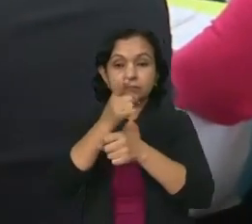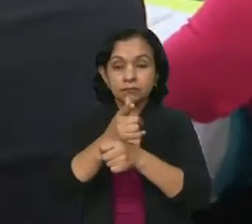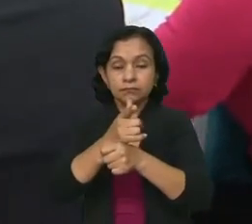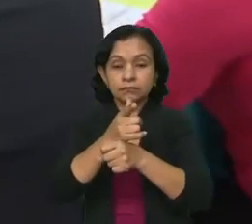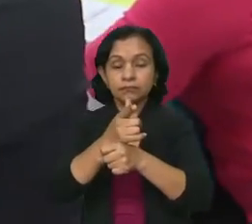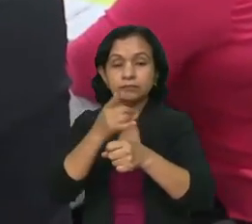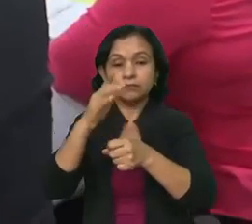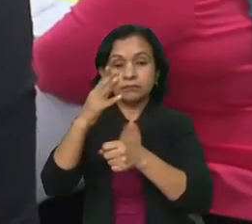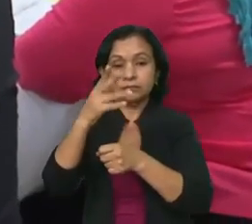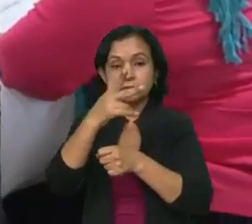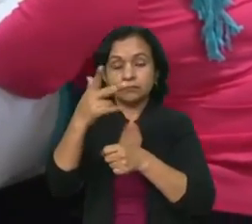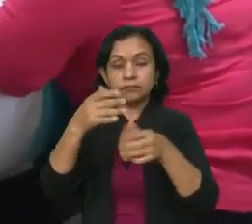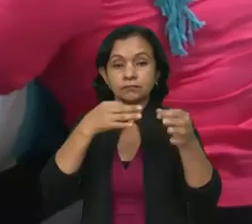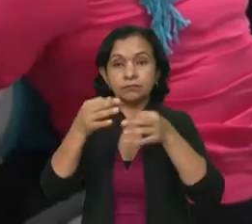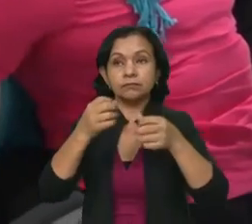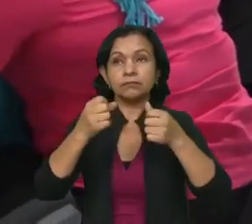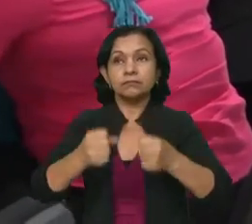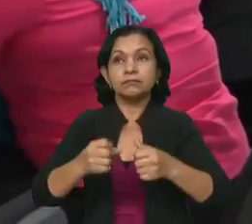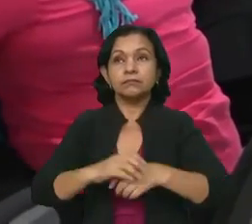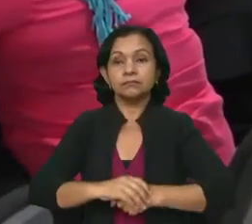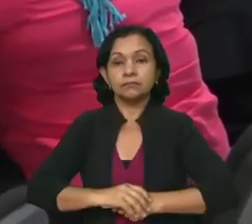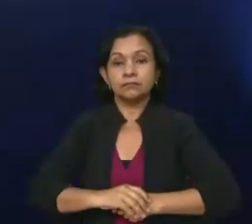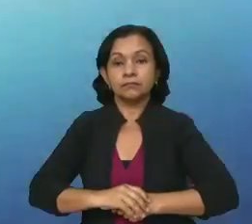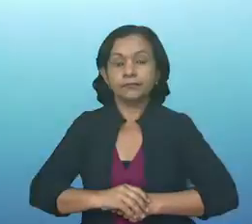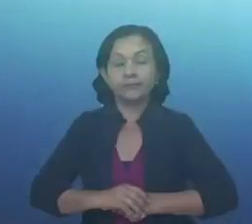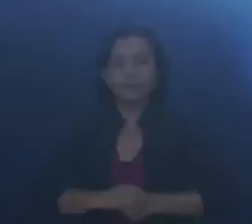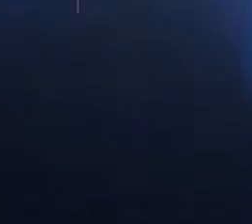canal parlamentario, les informó Miguel Carranza Mena.